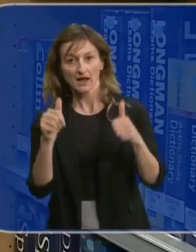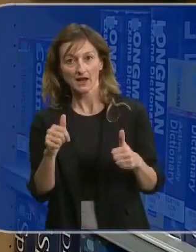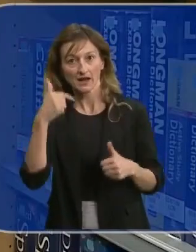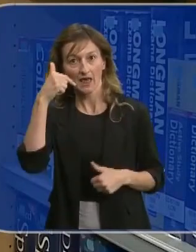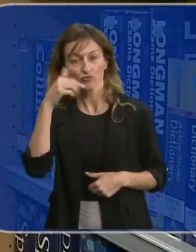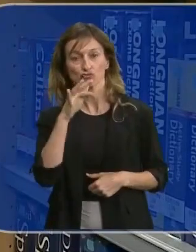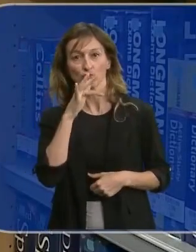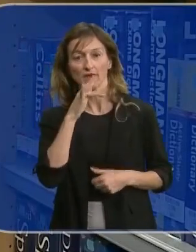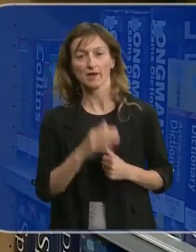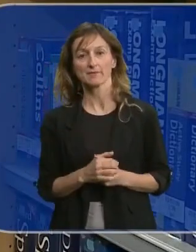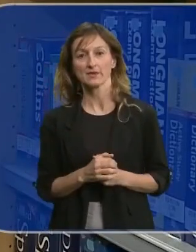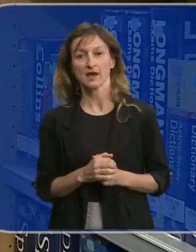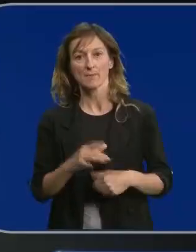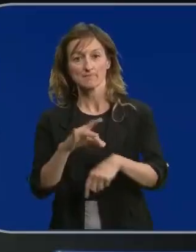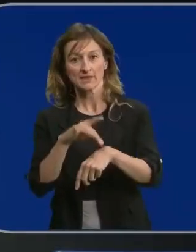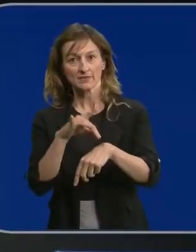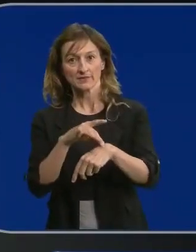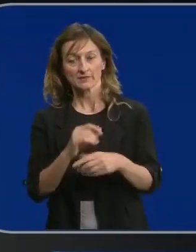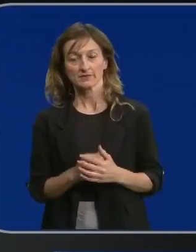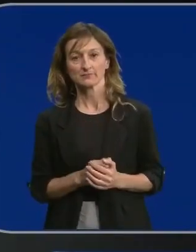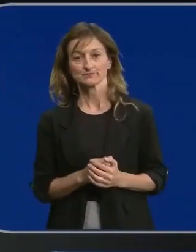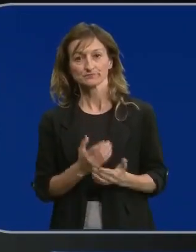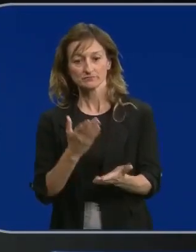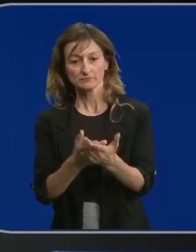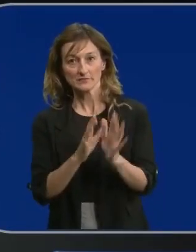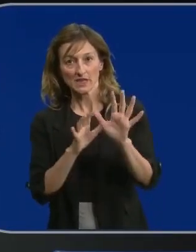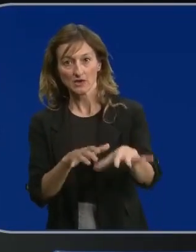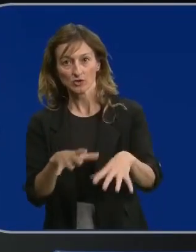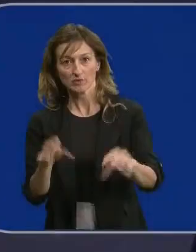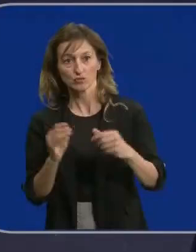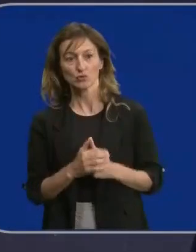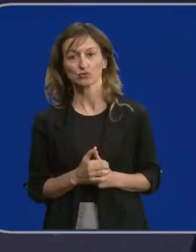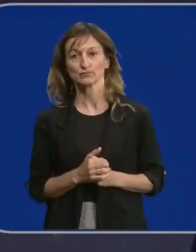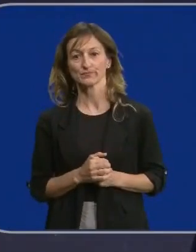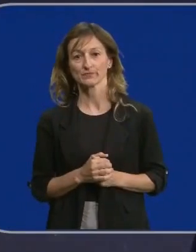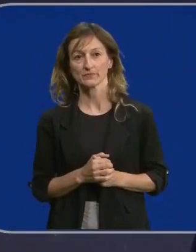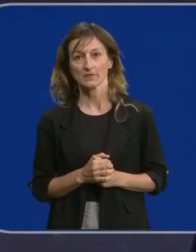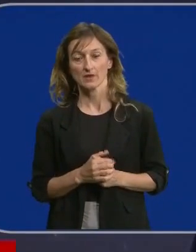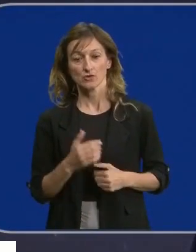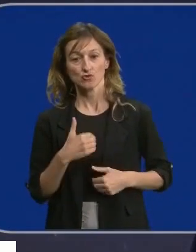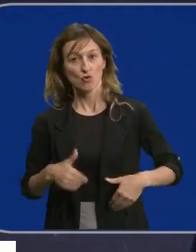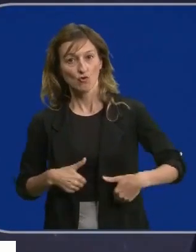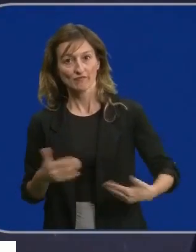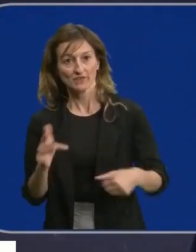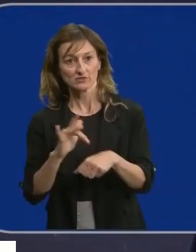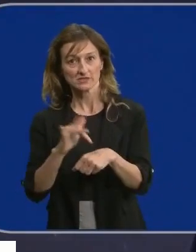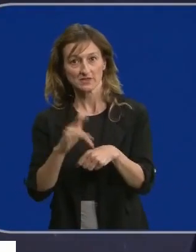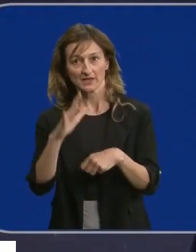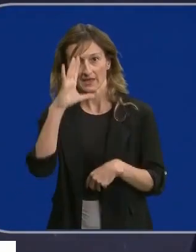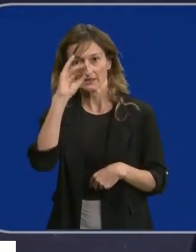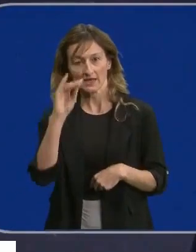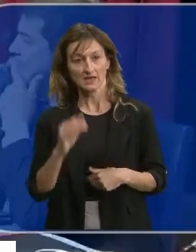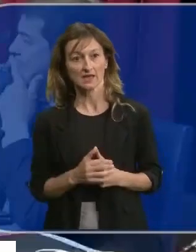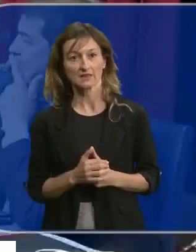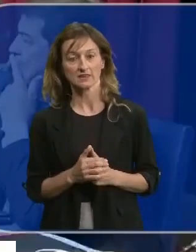algunos todavía pendientes como el de Medicina demandados por León y Burgos confío plenamente en tu sensibilidad también en tu